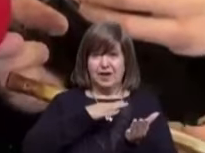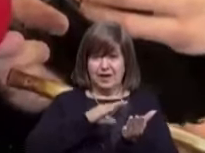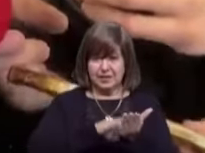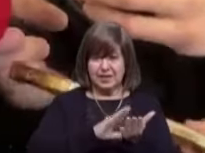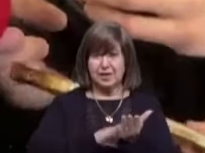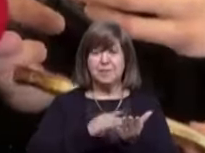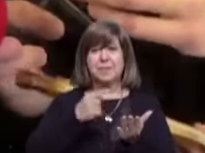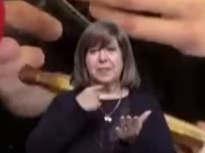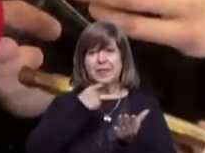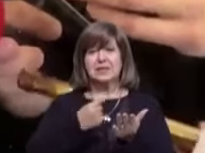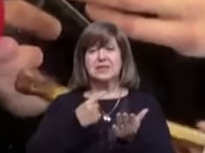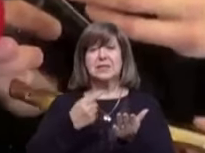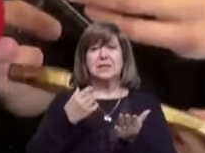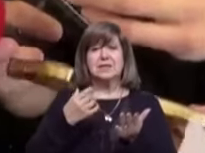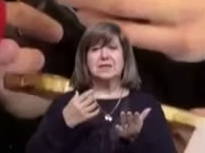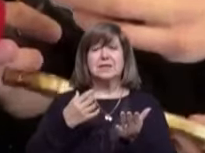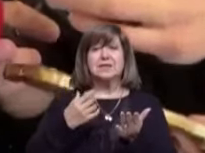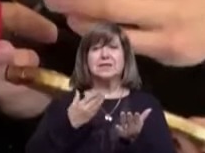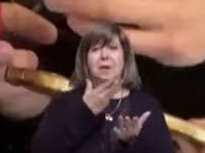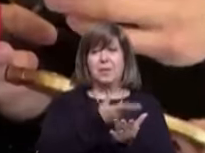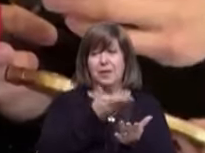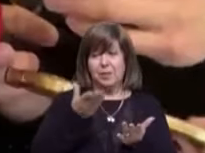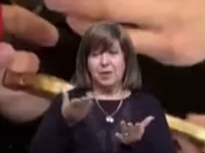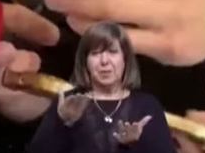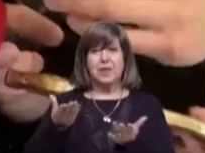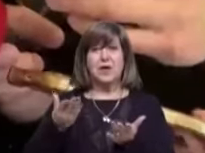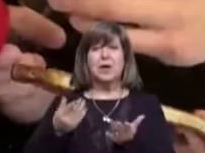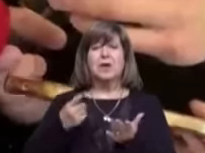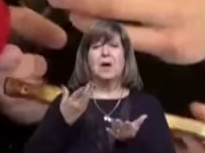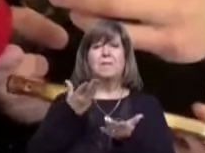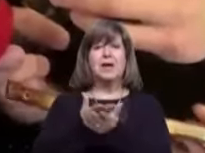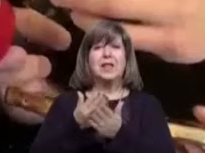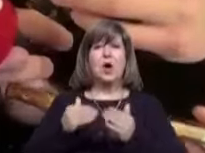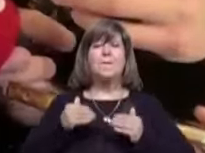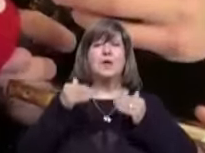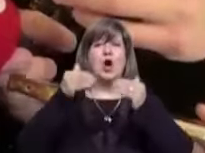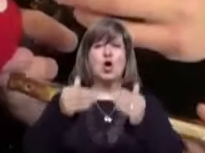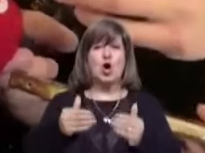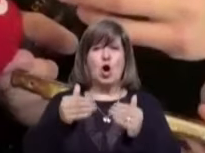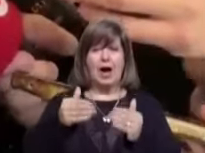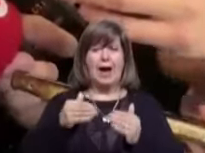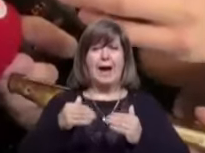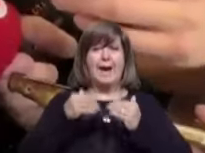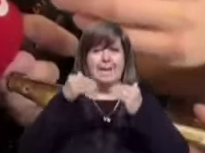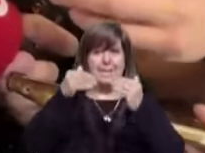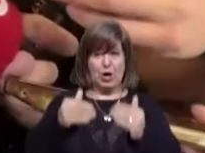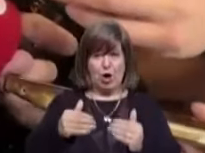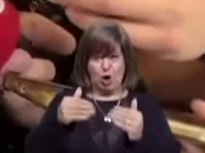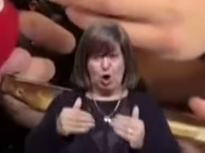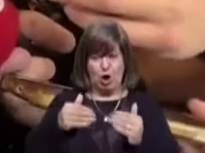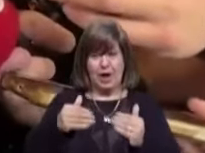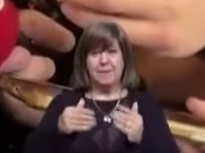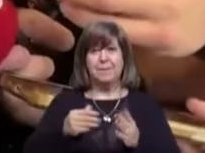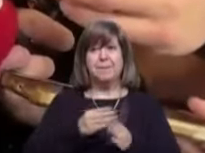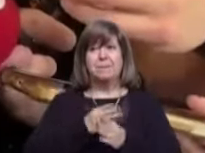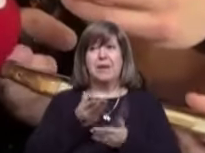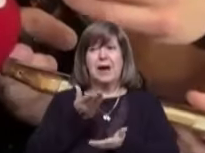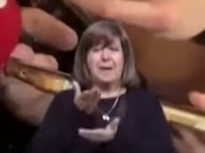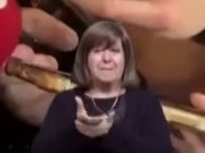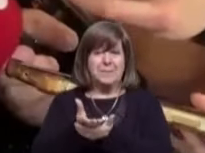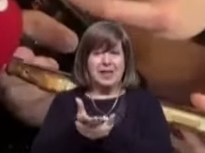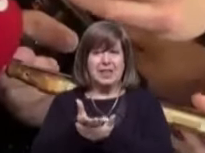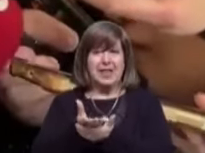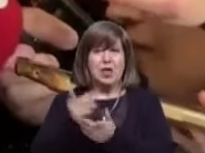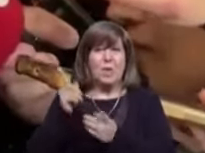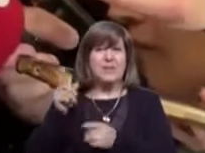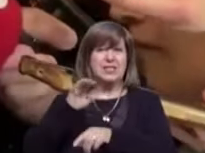se vio compelida oportunamente a solicitar una prórroga del plazo que se encontraba corriendo para eventualmente peticionar la